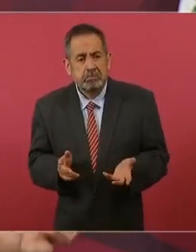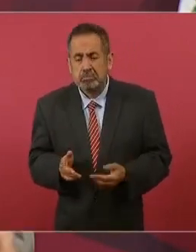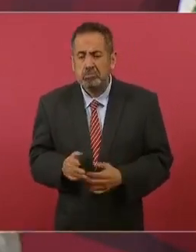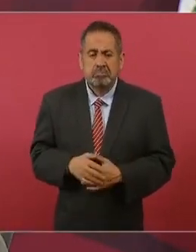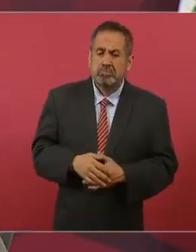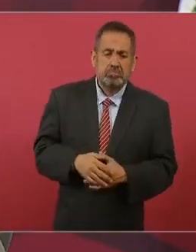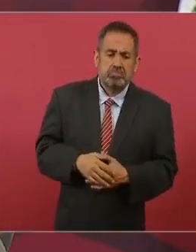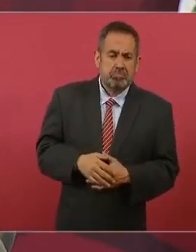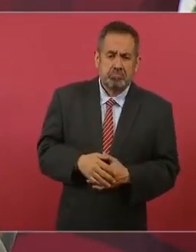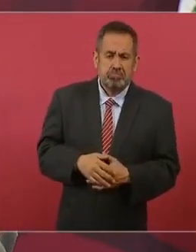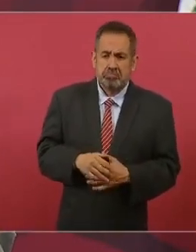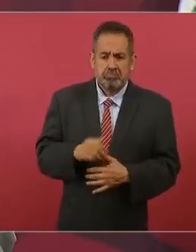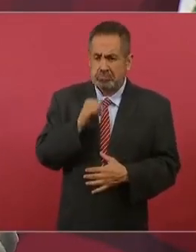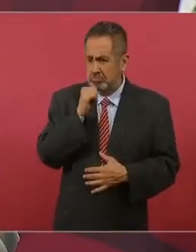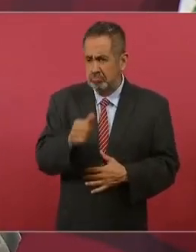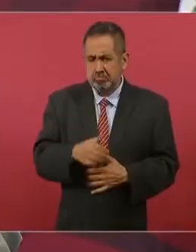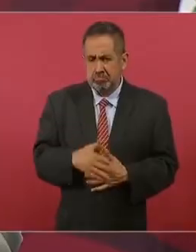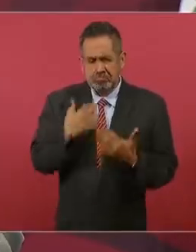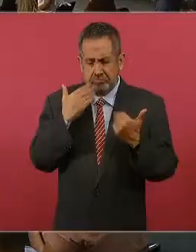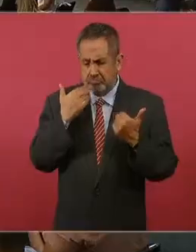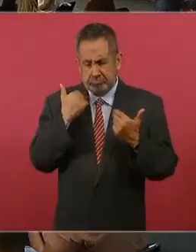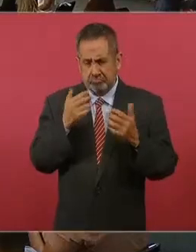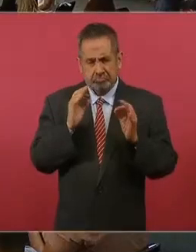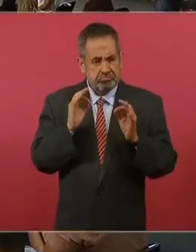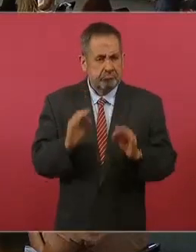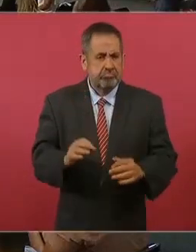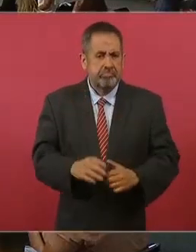incontrolable. No.